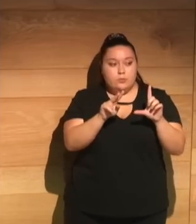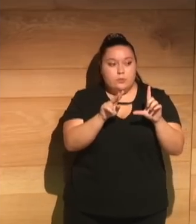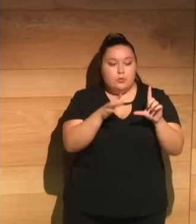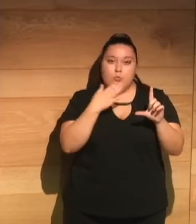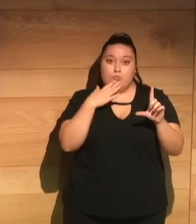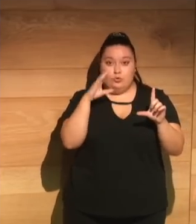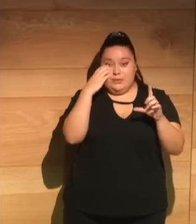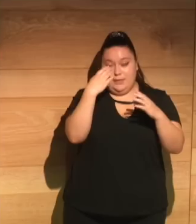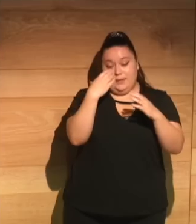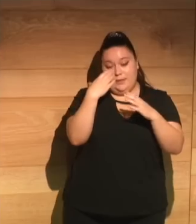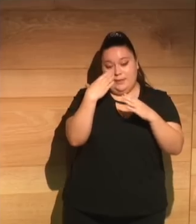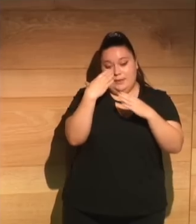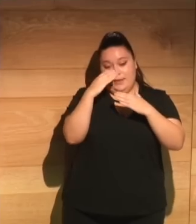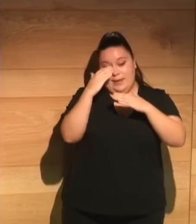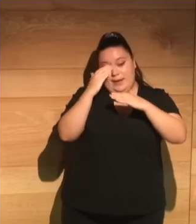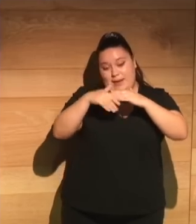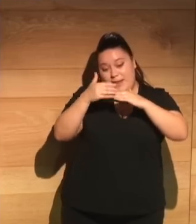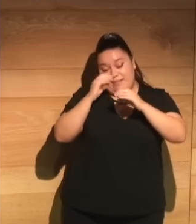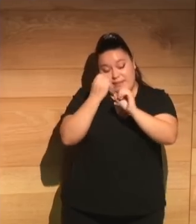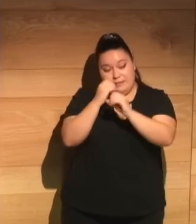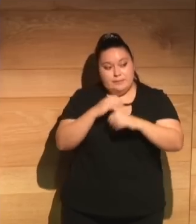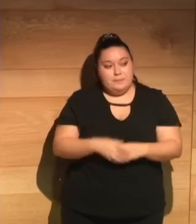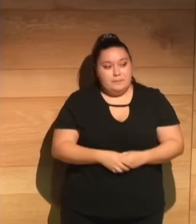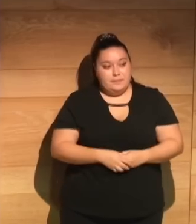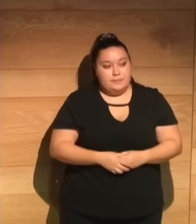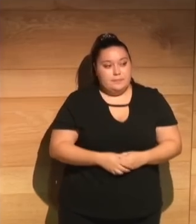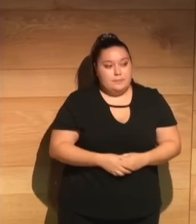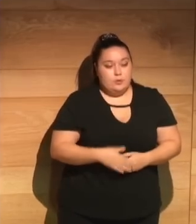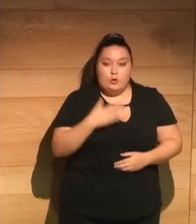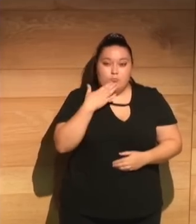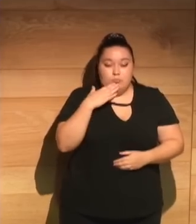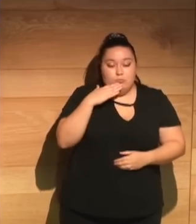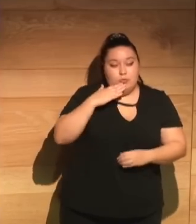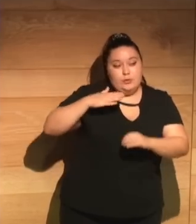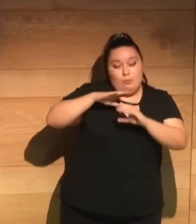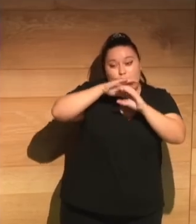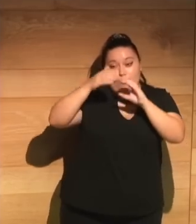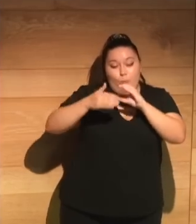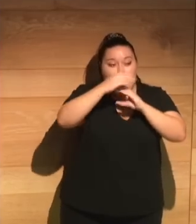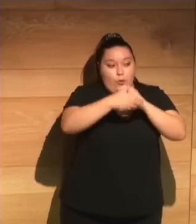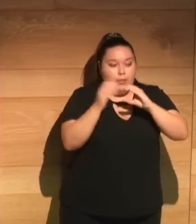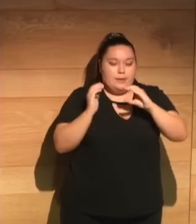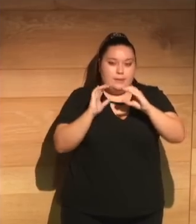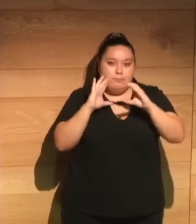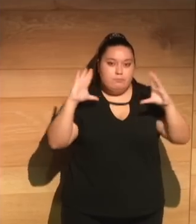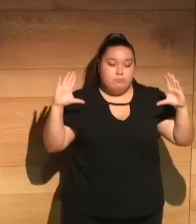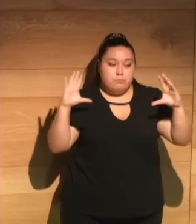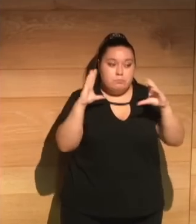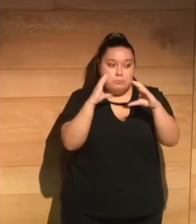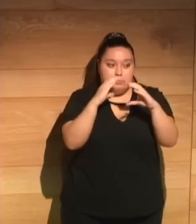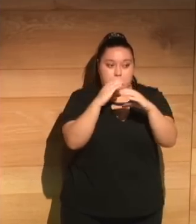efectivamente una lente deformada y vamos viendo cómo la realidad por los bordes se va haciendo cada vez